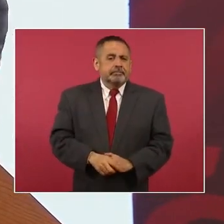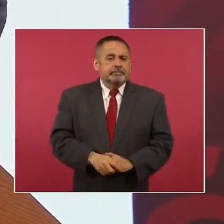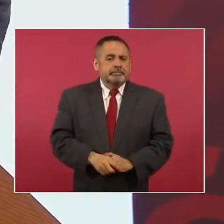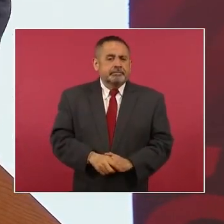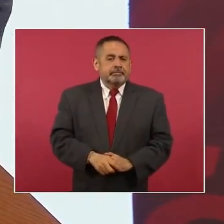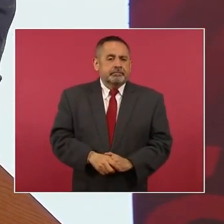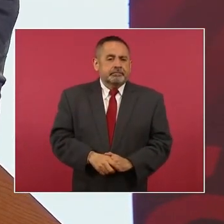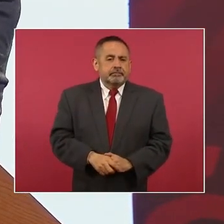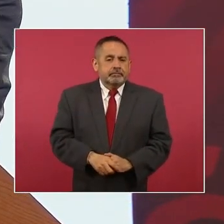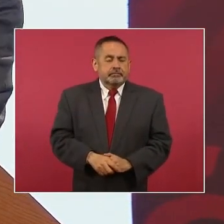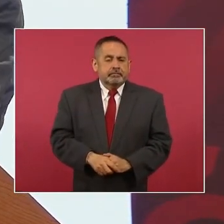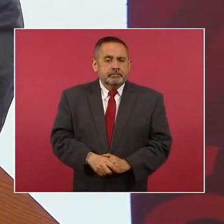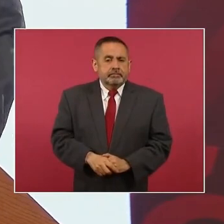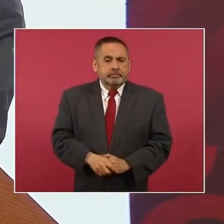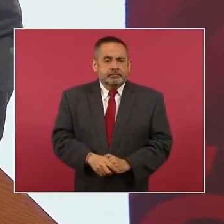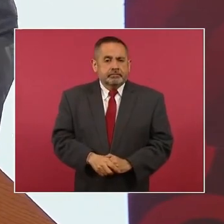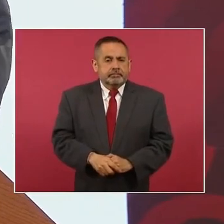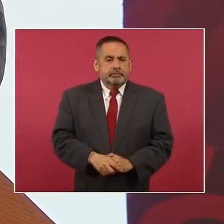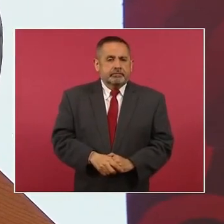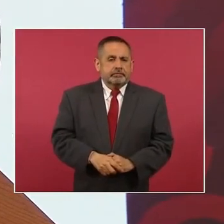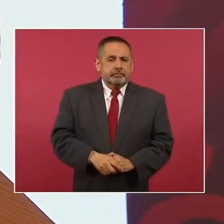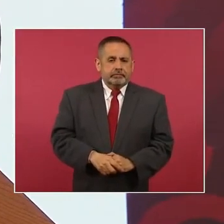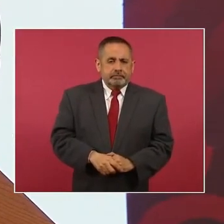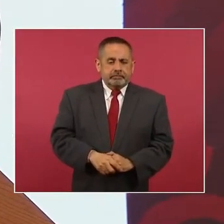que aunque se dé